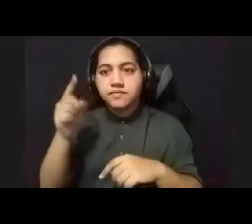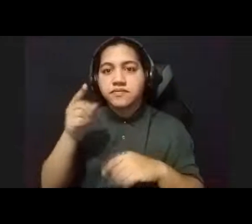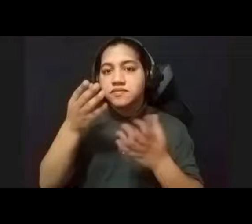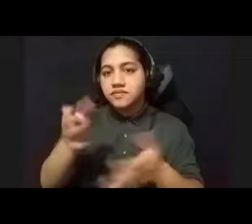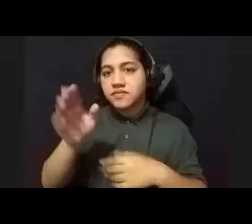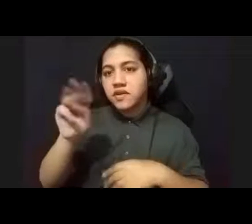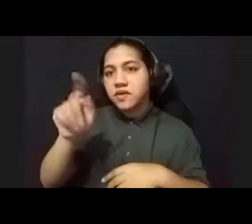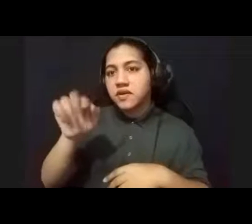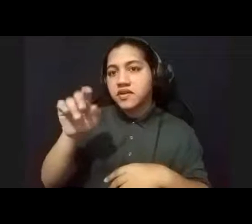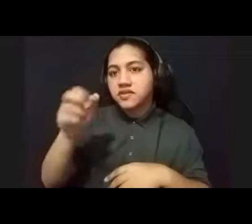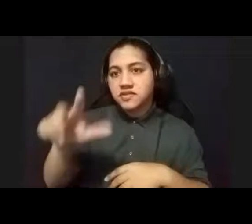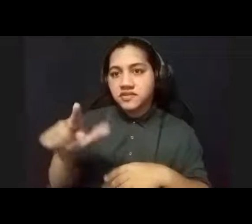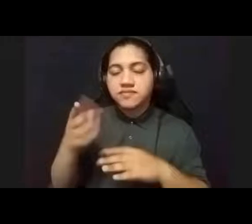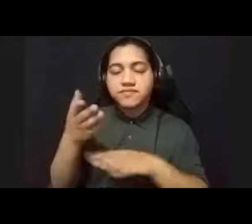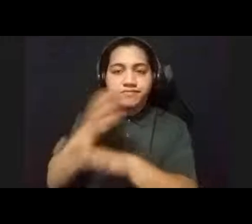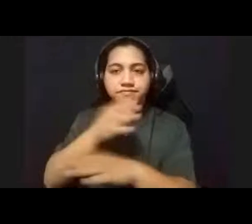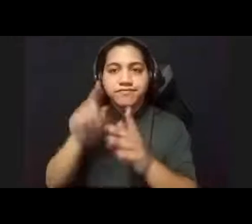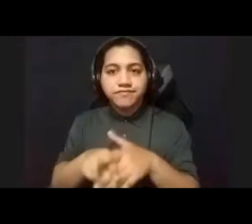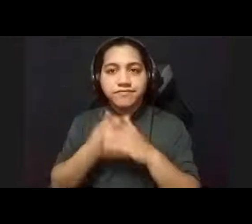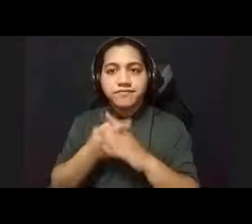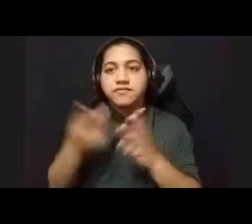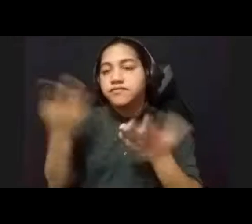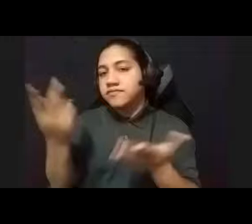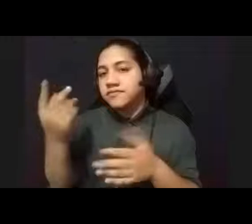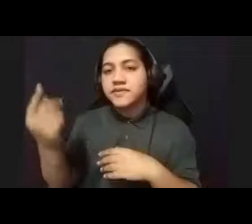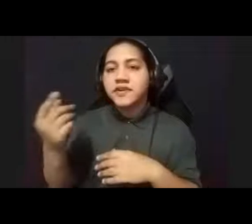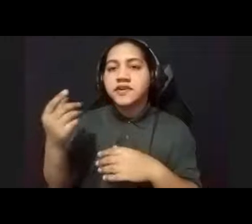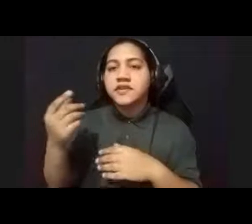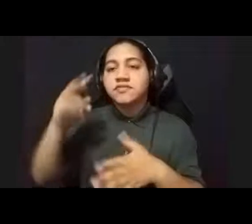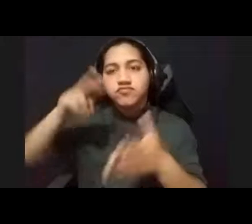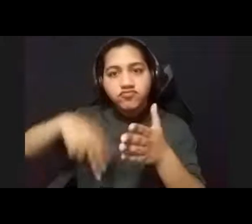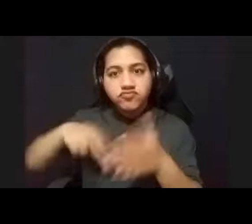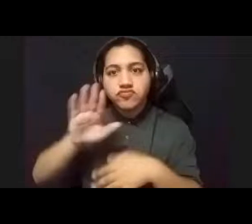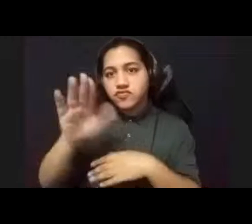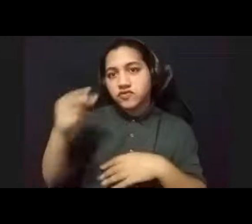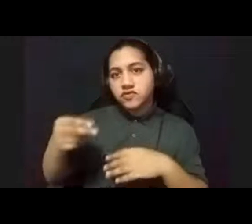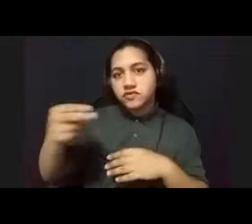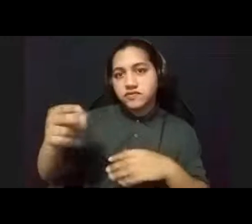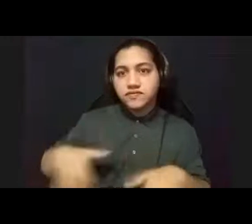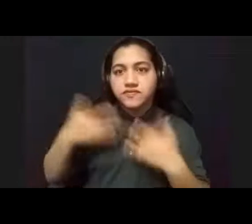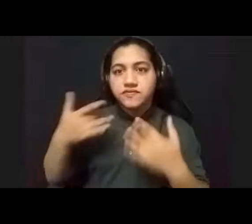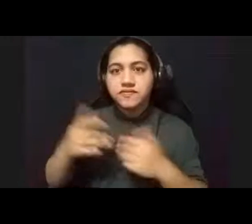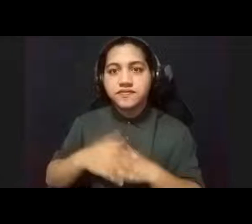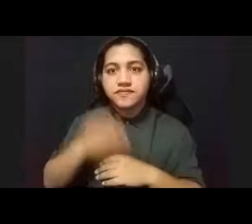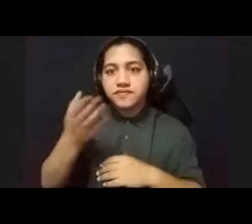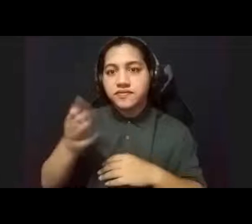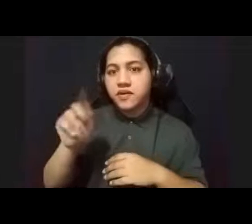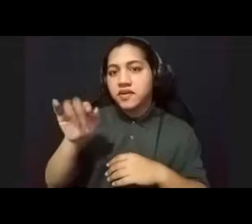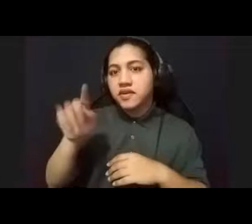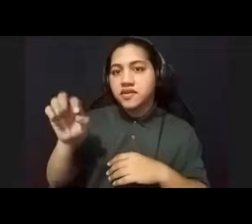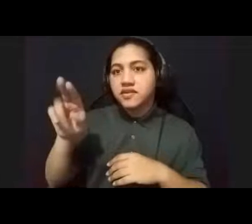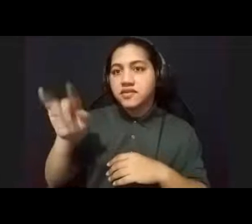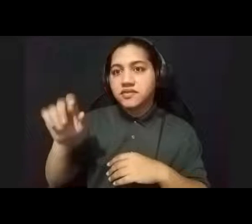Marichal. Antes de iniciar la charla, como siempre, leeremos una breve biografía. María Teresa Marichal Lugo.